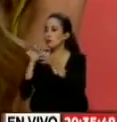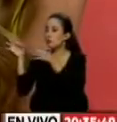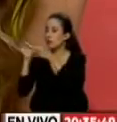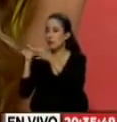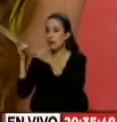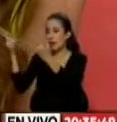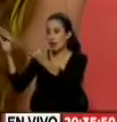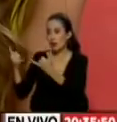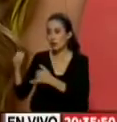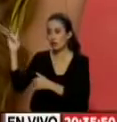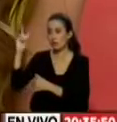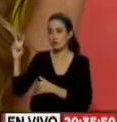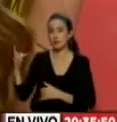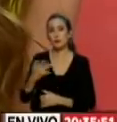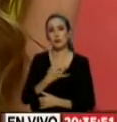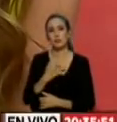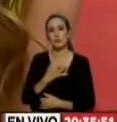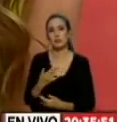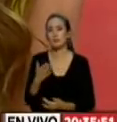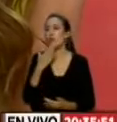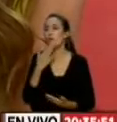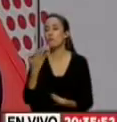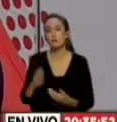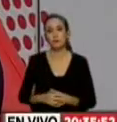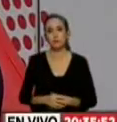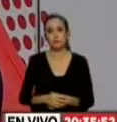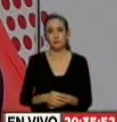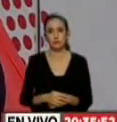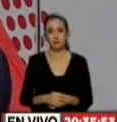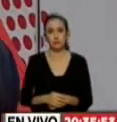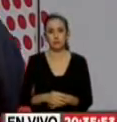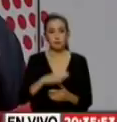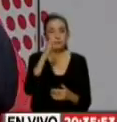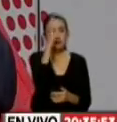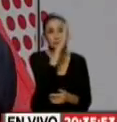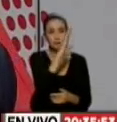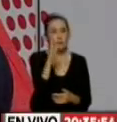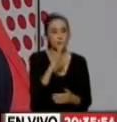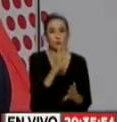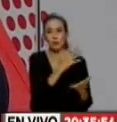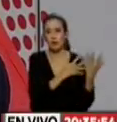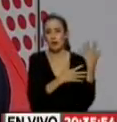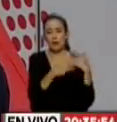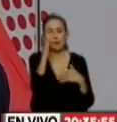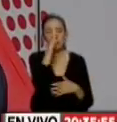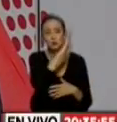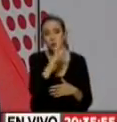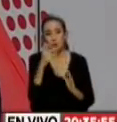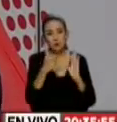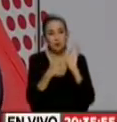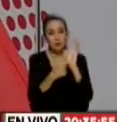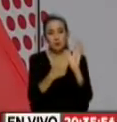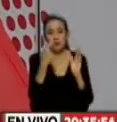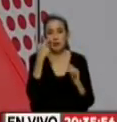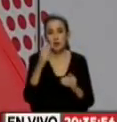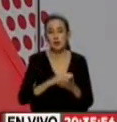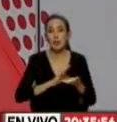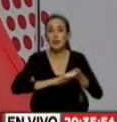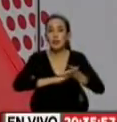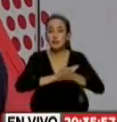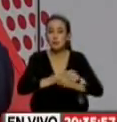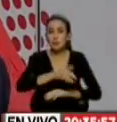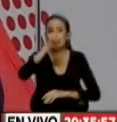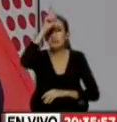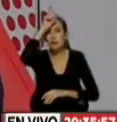el Estado venezolano actualmente? Nunca en la historia contemporánea esta hiperinflación no se había visto desde la Alemania nazi y después de la Primera Guerra